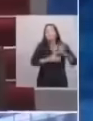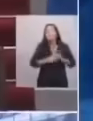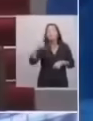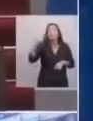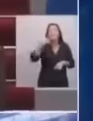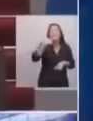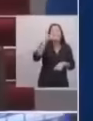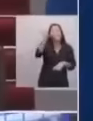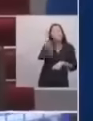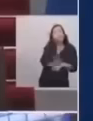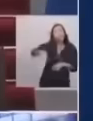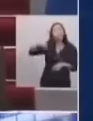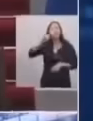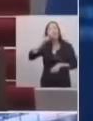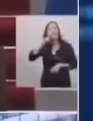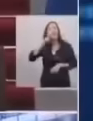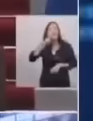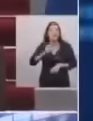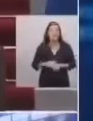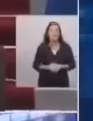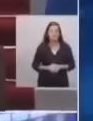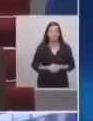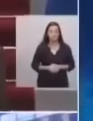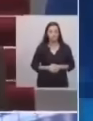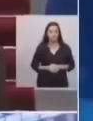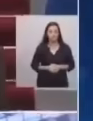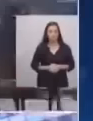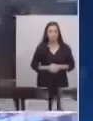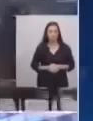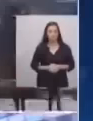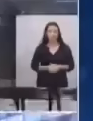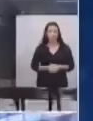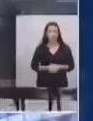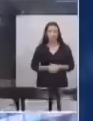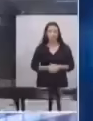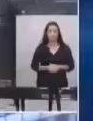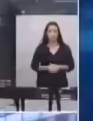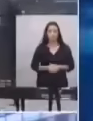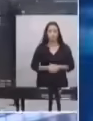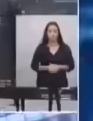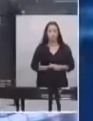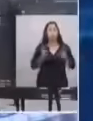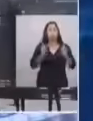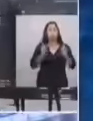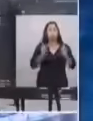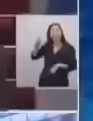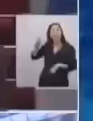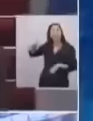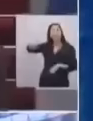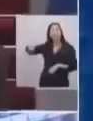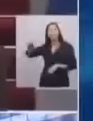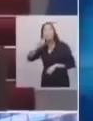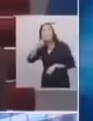escucha para ver sios escuchar a Hugo ahí me escuchas Hugo ahí me escuchas Hugo hito